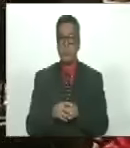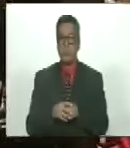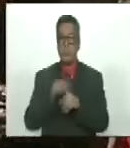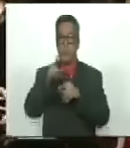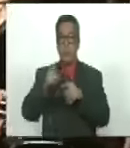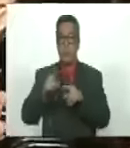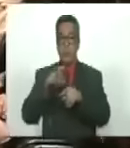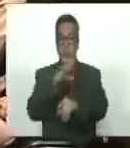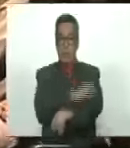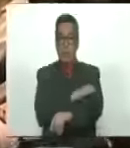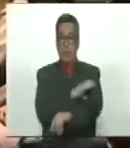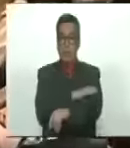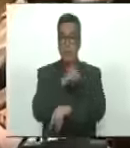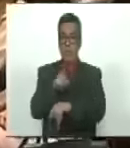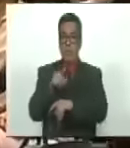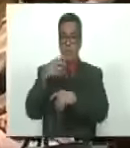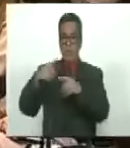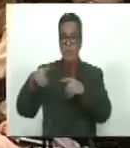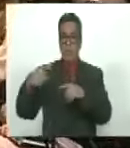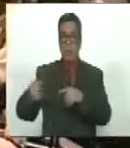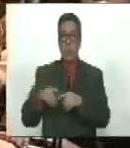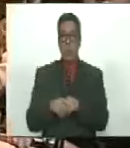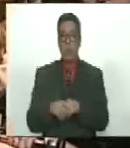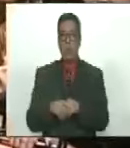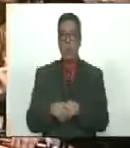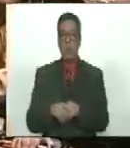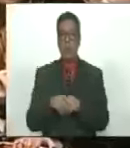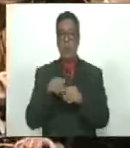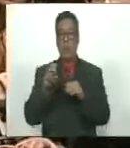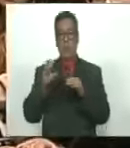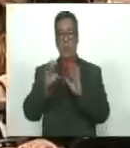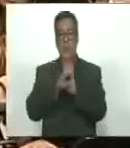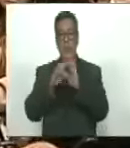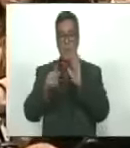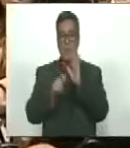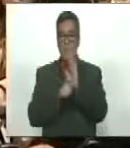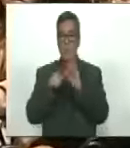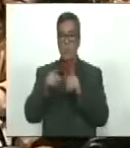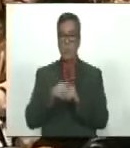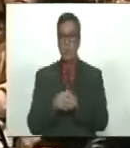Esta oposición democrática, constitucional,